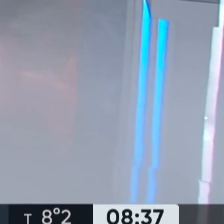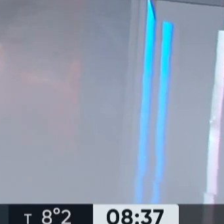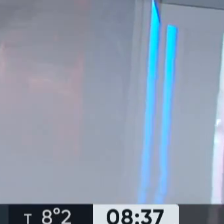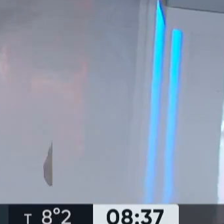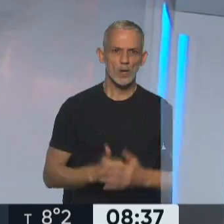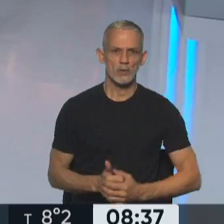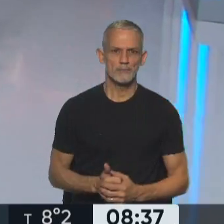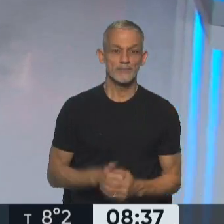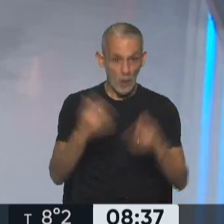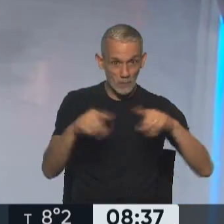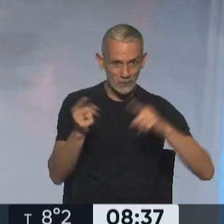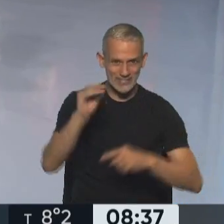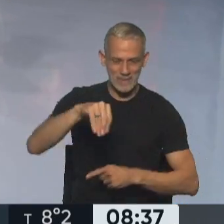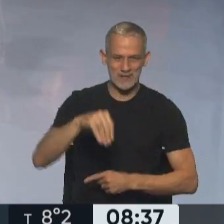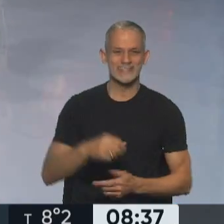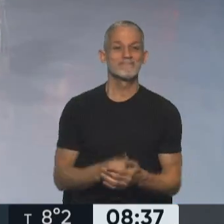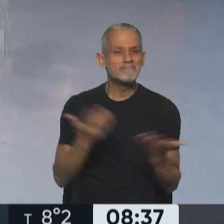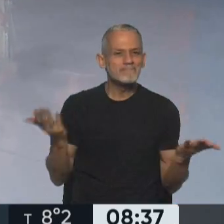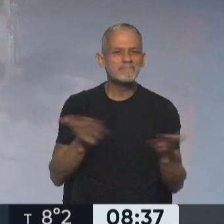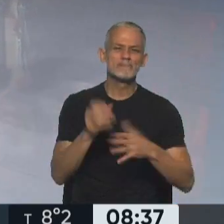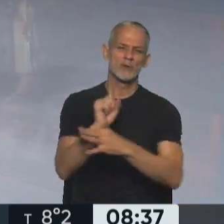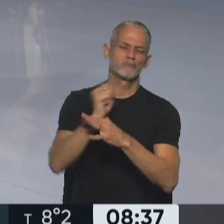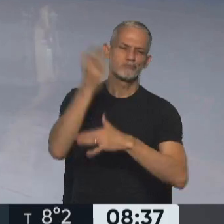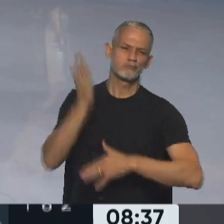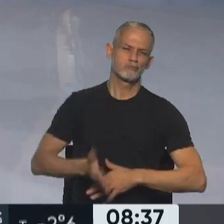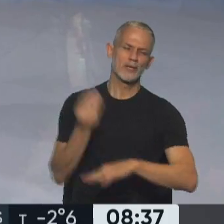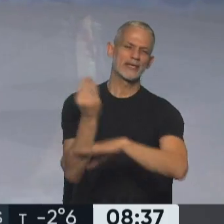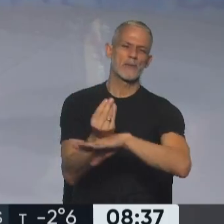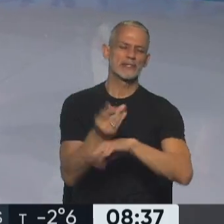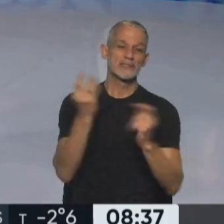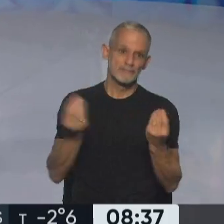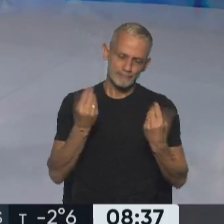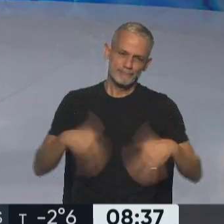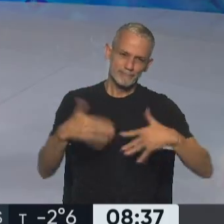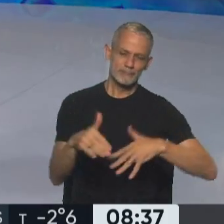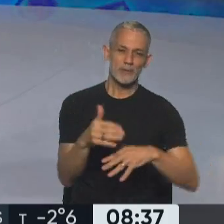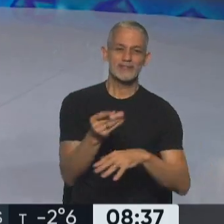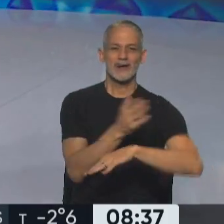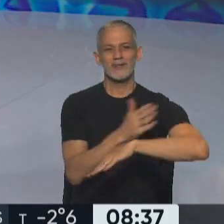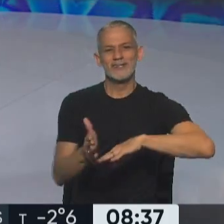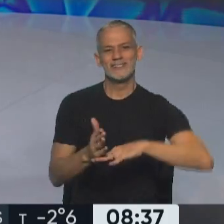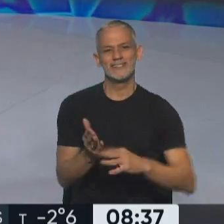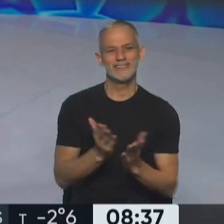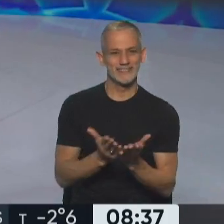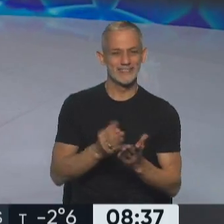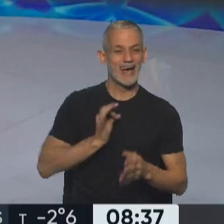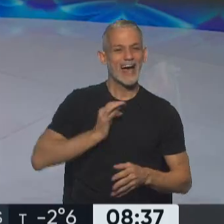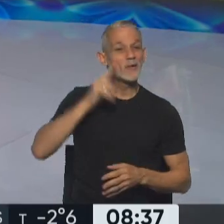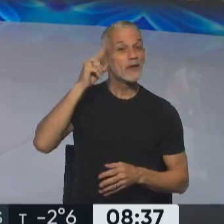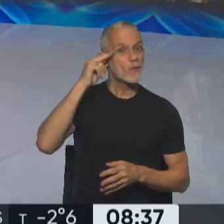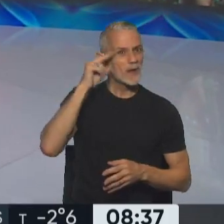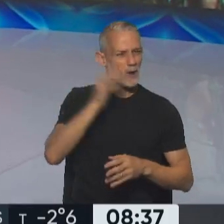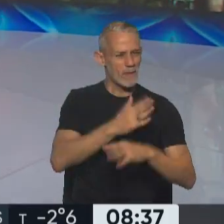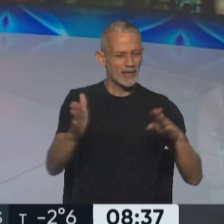Seguimos hablando de música, pero ahora de un gran, gran representante del pop y del rock, sobre todo de los 90. Arrancamos